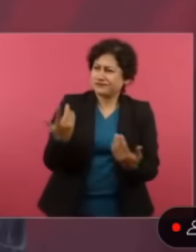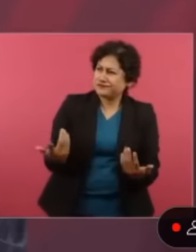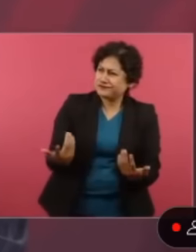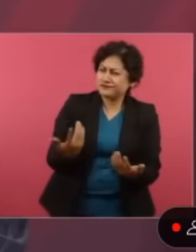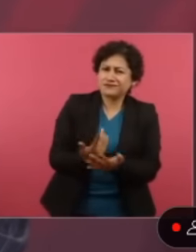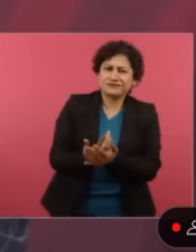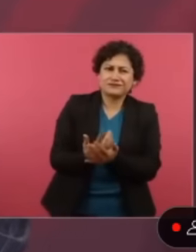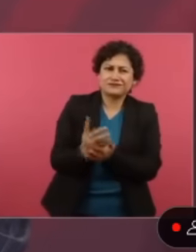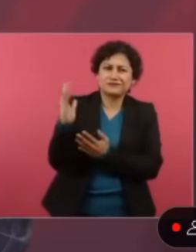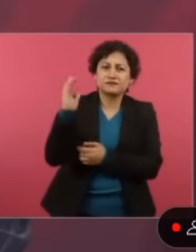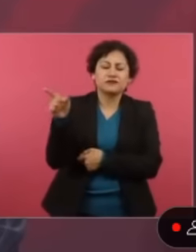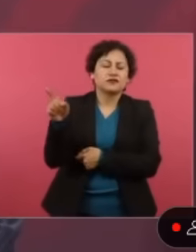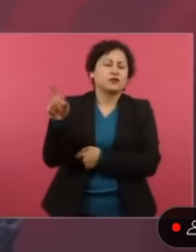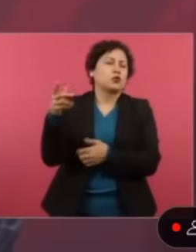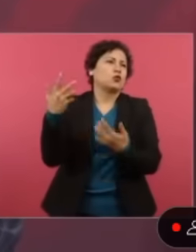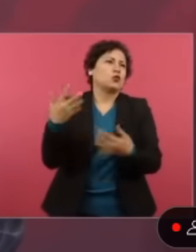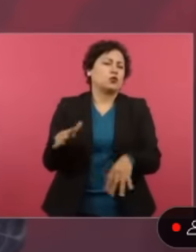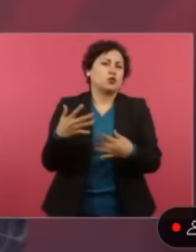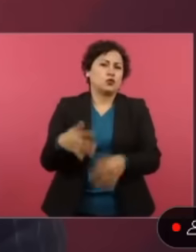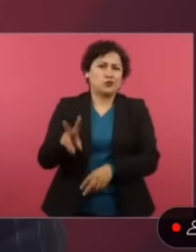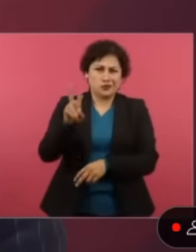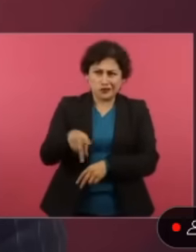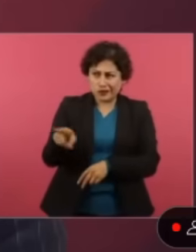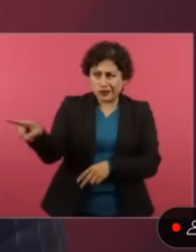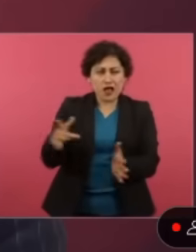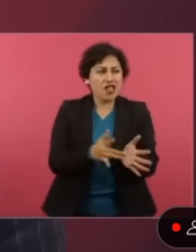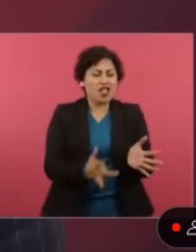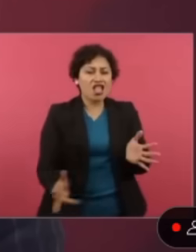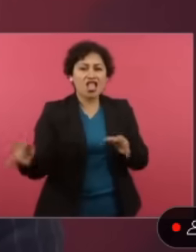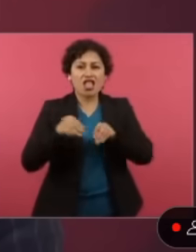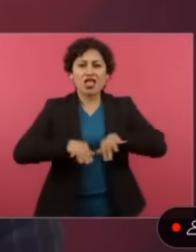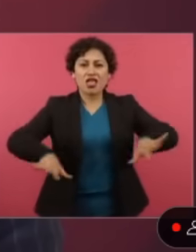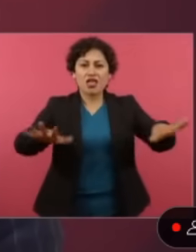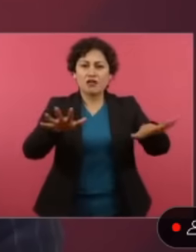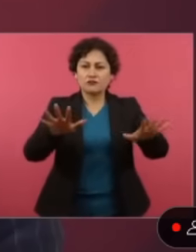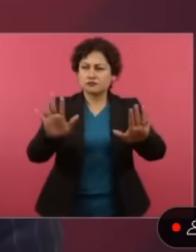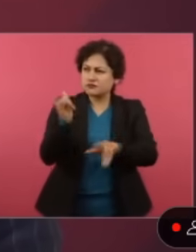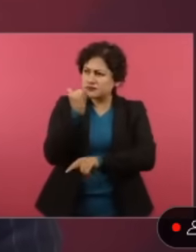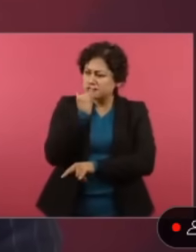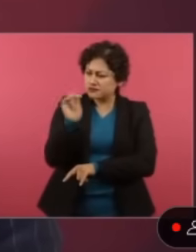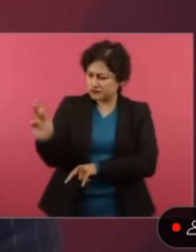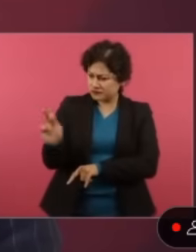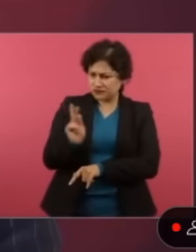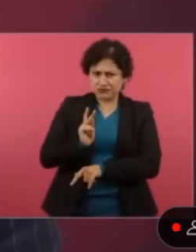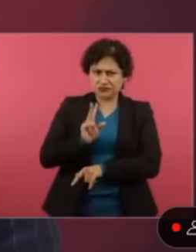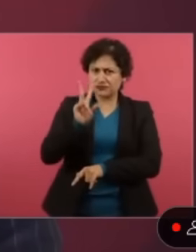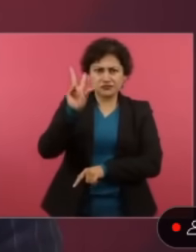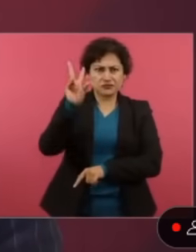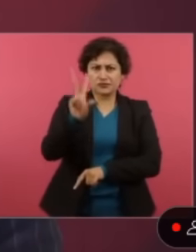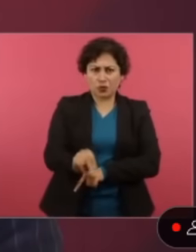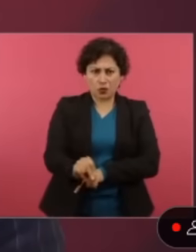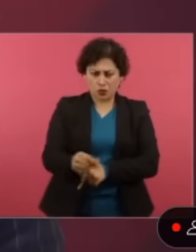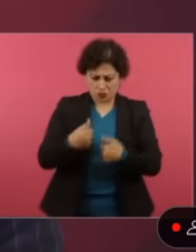zuckerman así como Denise Maerker amigos y amigas vamos a ir primero al video de la señora